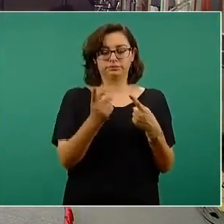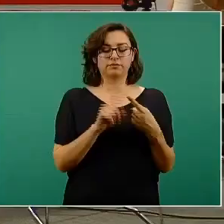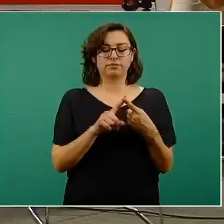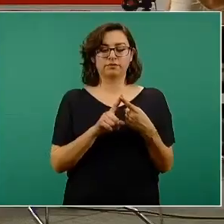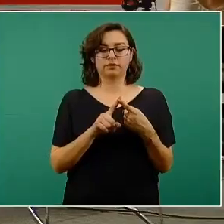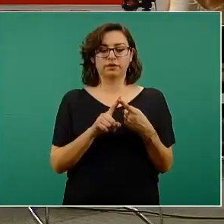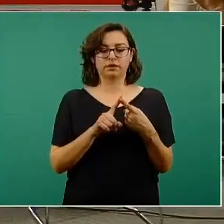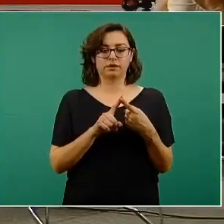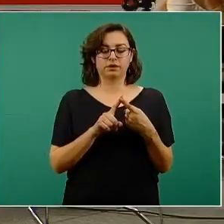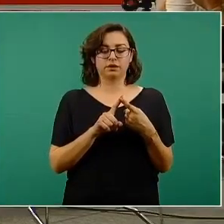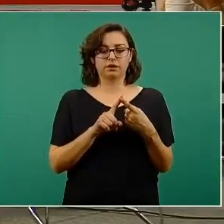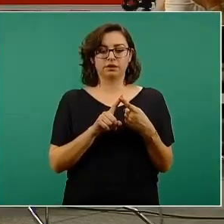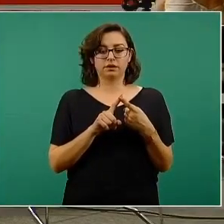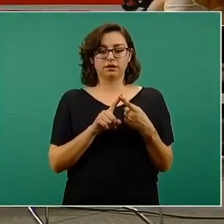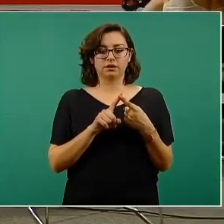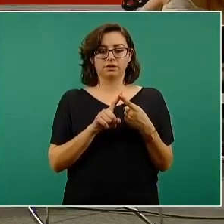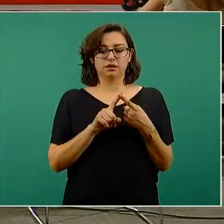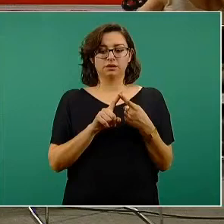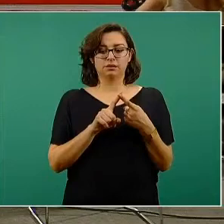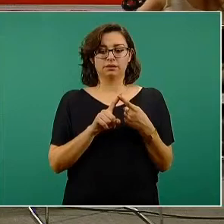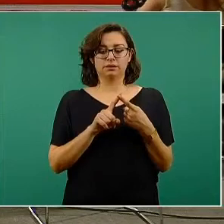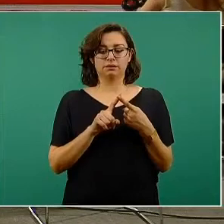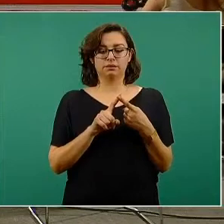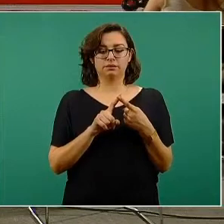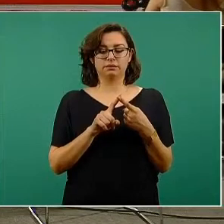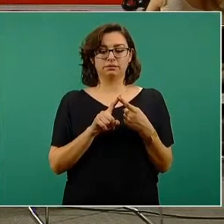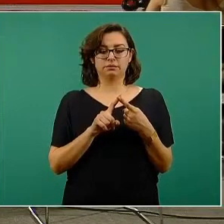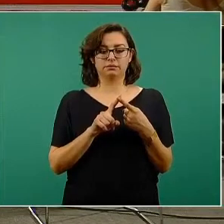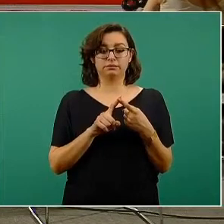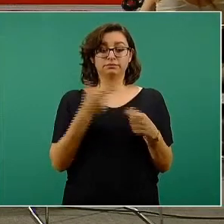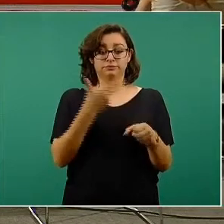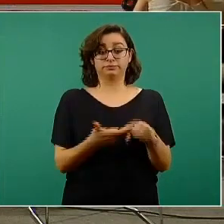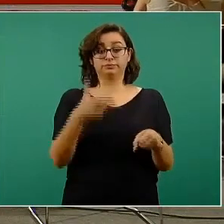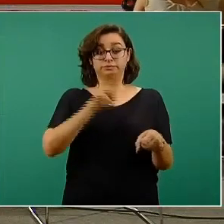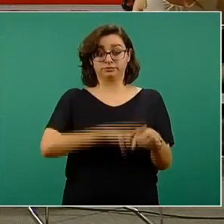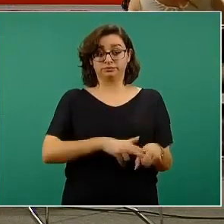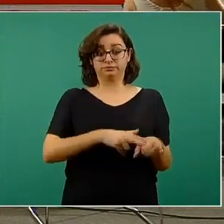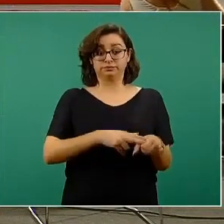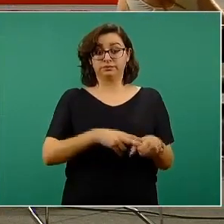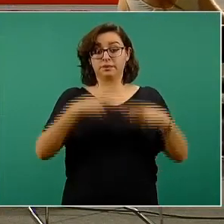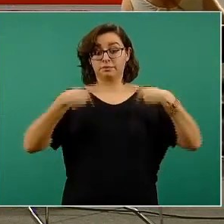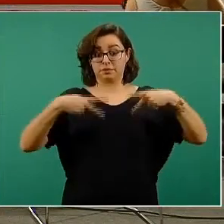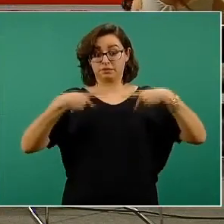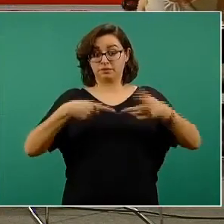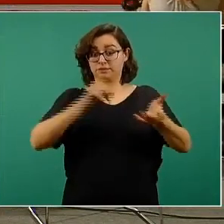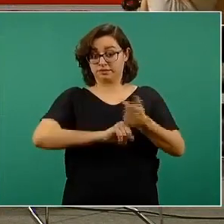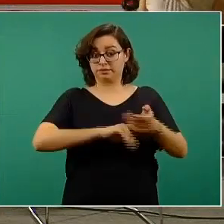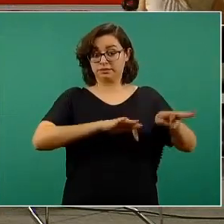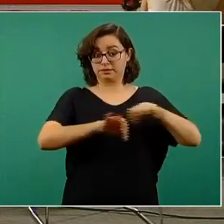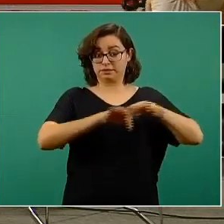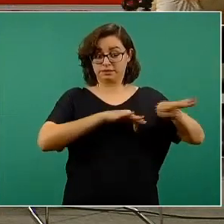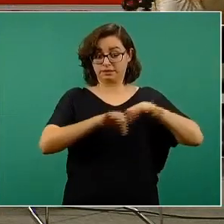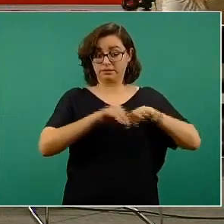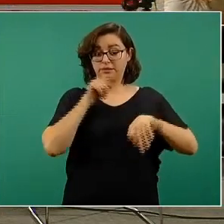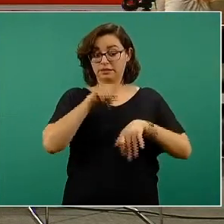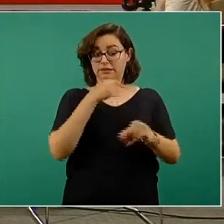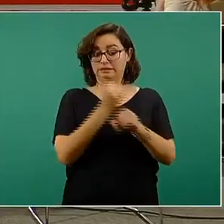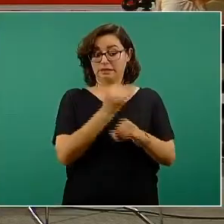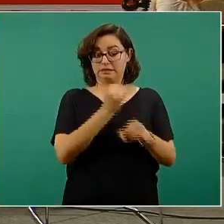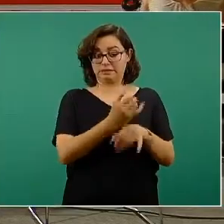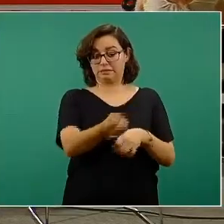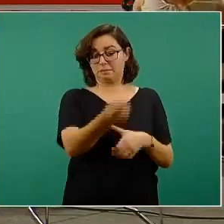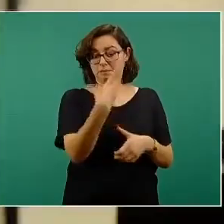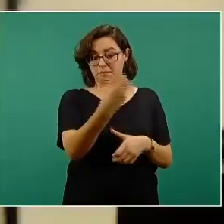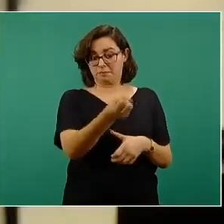ustedes están hablando precisamente de esto del personal de salud. Bueno, he estado recibiendo ahorita aquí unos en redes precisamente de que